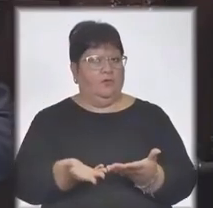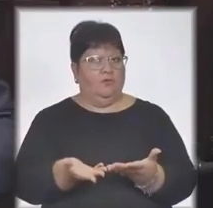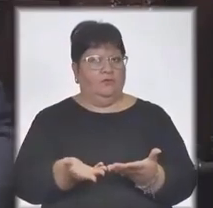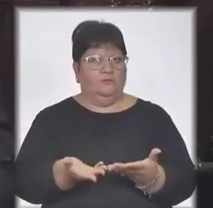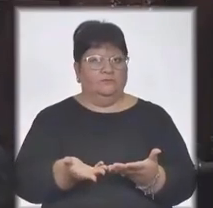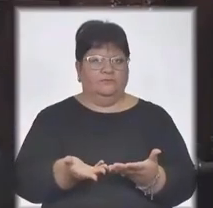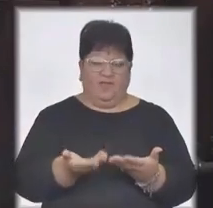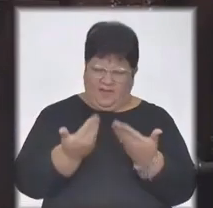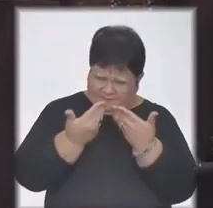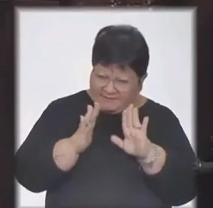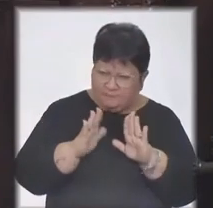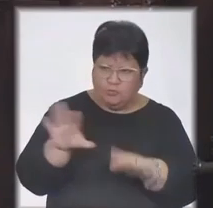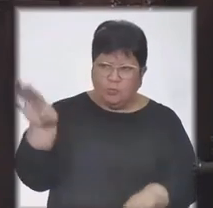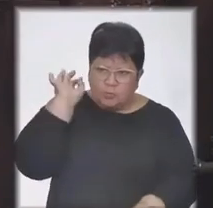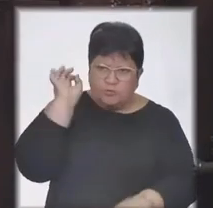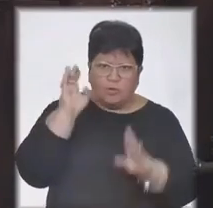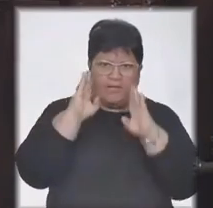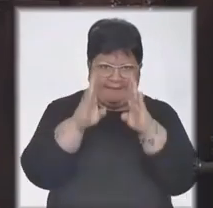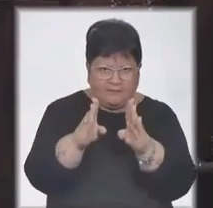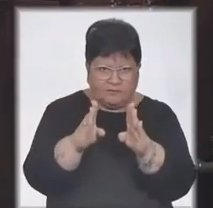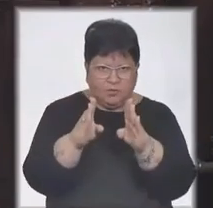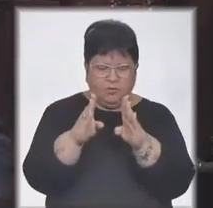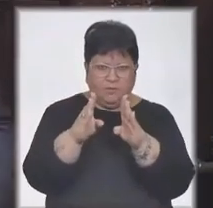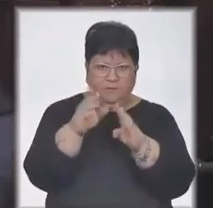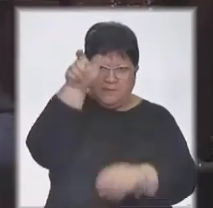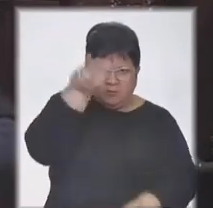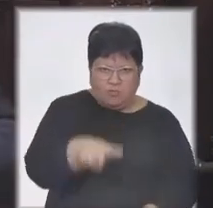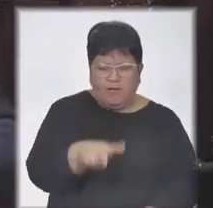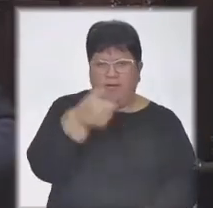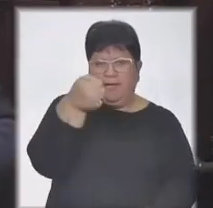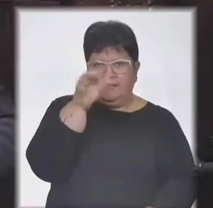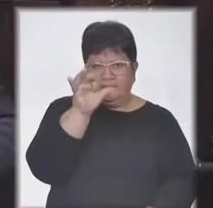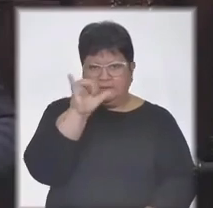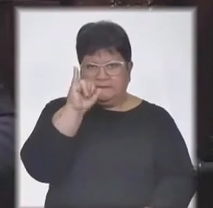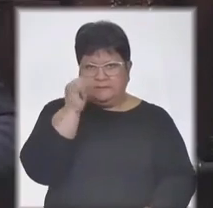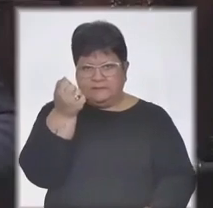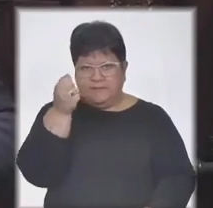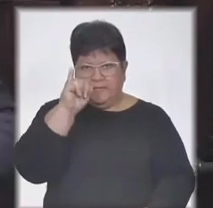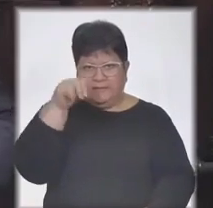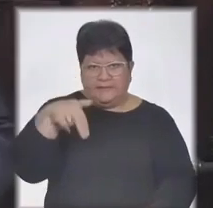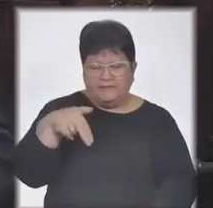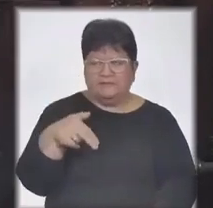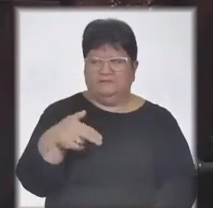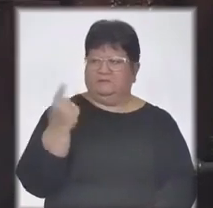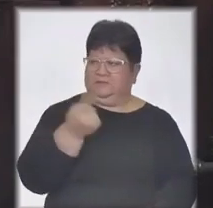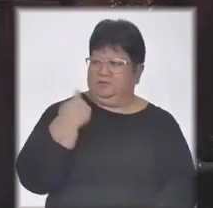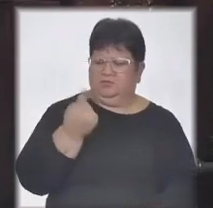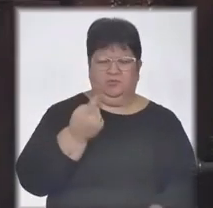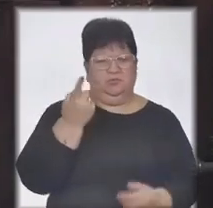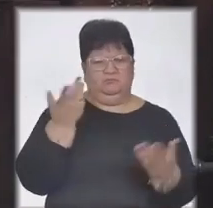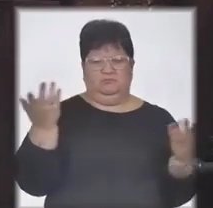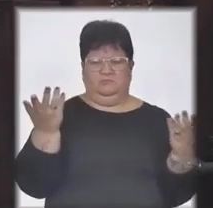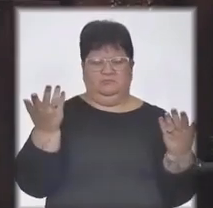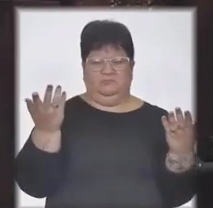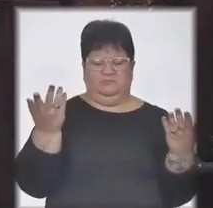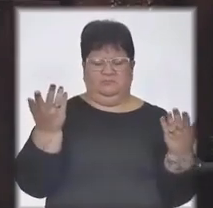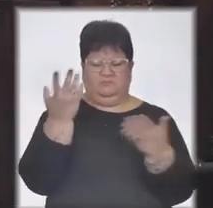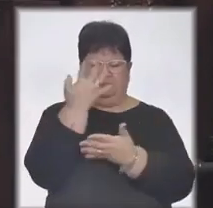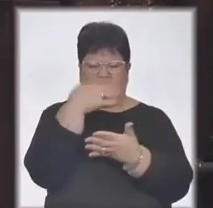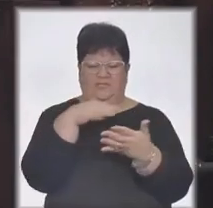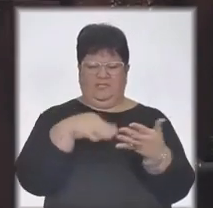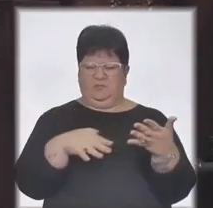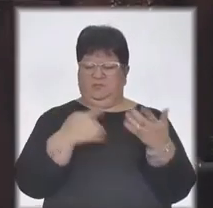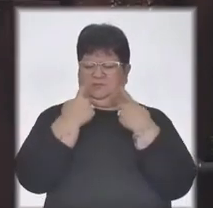Al principio escuché con atención al miembro informante. Y nosotros hacemos una lectura totalmente diferente,